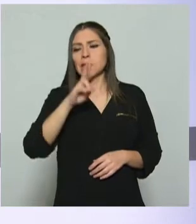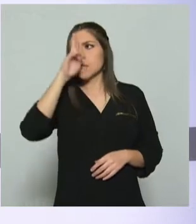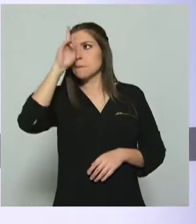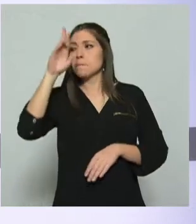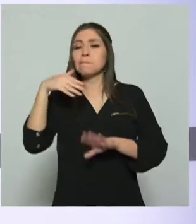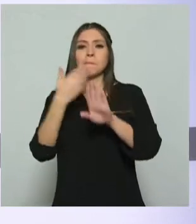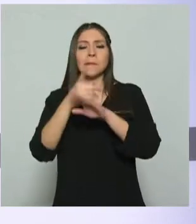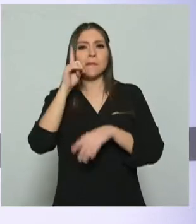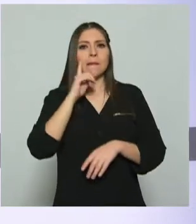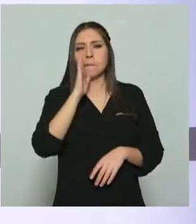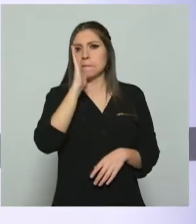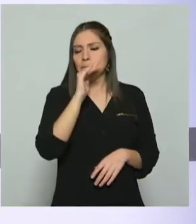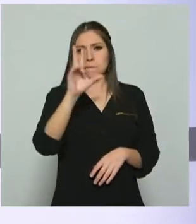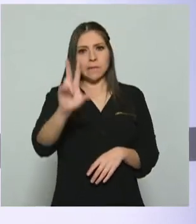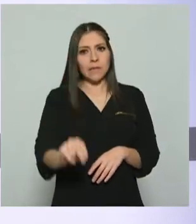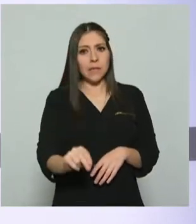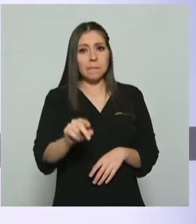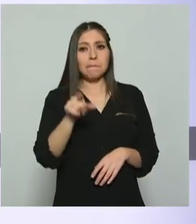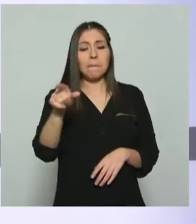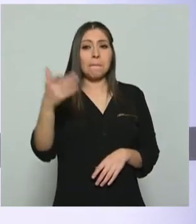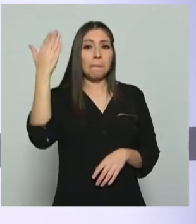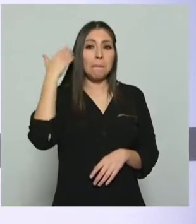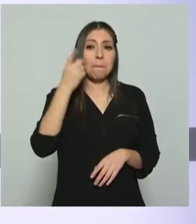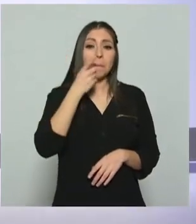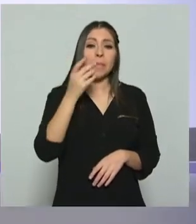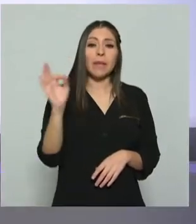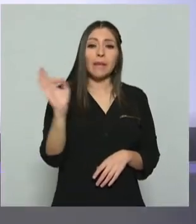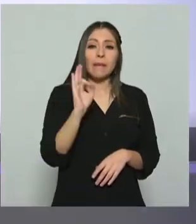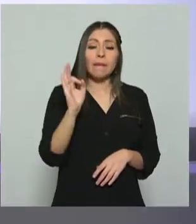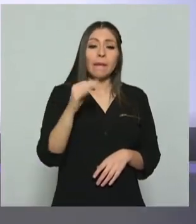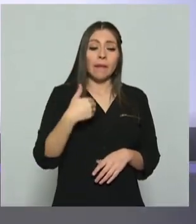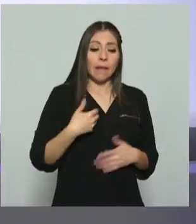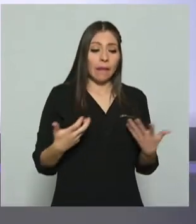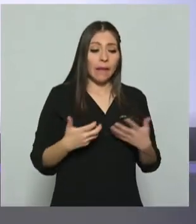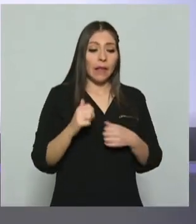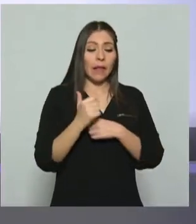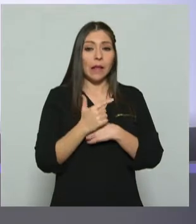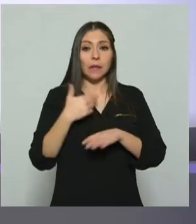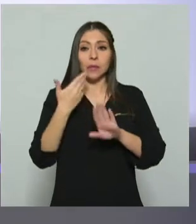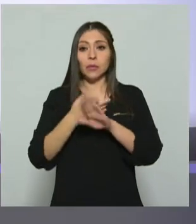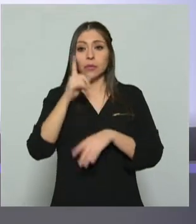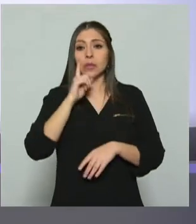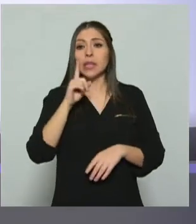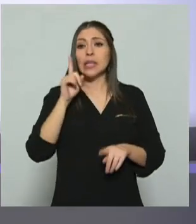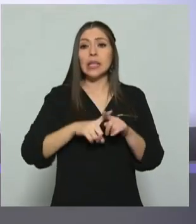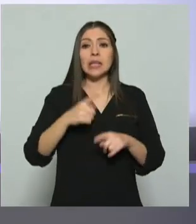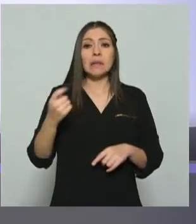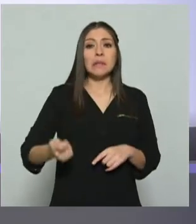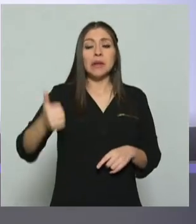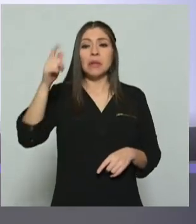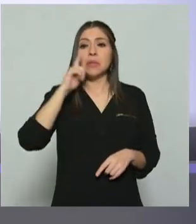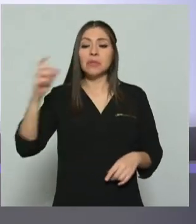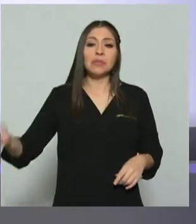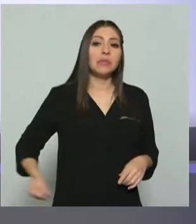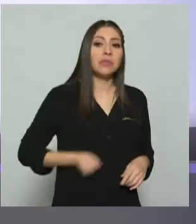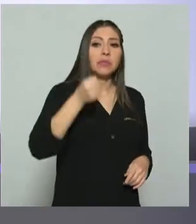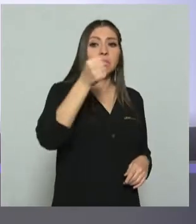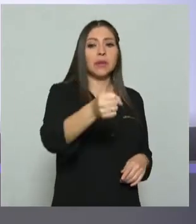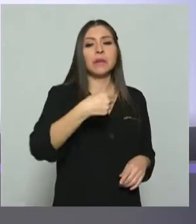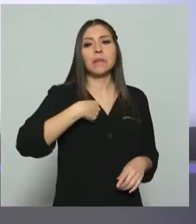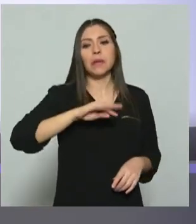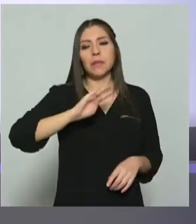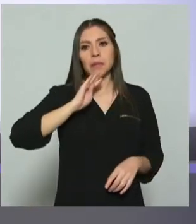mujer. Y él lo ha dicho, o sea, si yo hiciera algo en contra de una mujer, la primera que me pondría a disposición de las autoridades sería mi